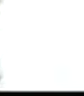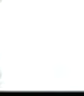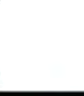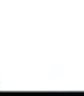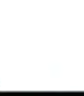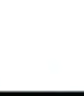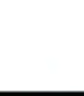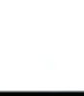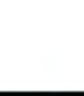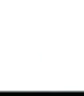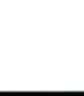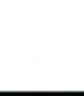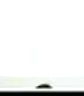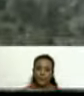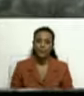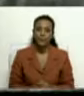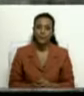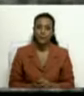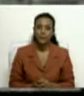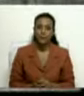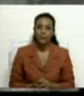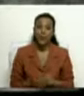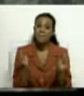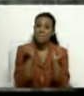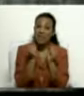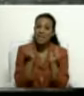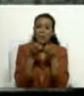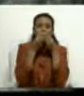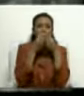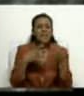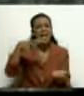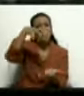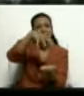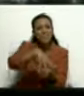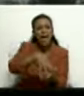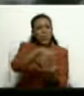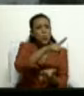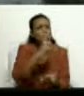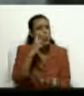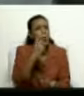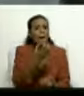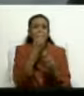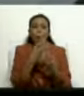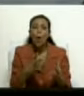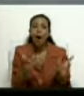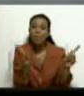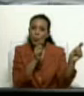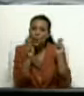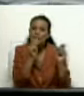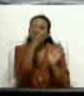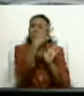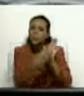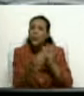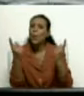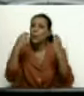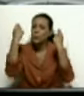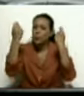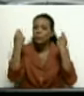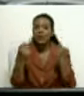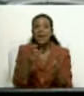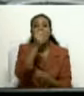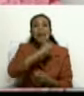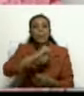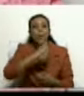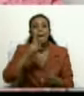El Estado Mérida ha sido, sin duda alguna, uno de los más hermosos que hemos recorrido y un referente turístico. Conocimos la heladería